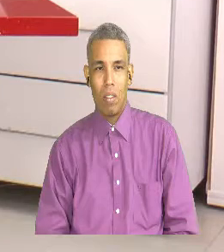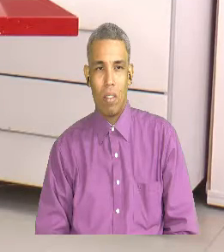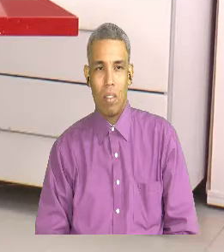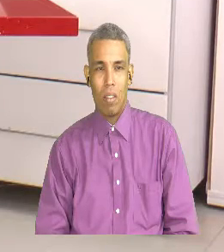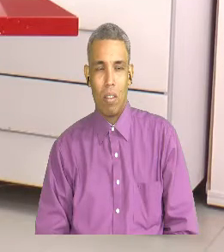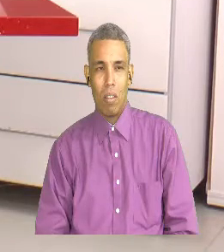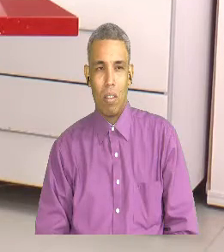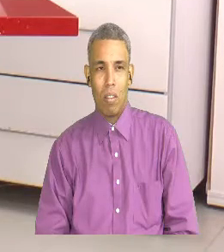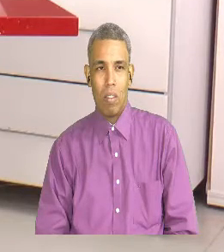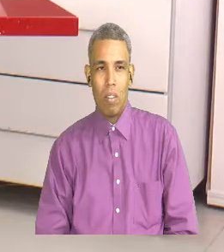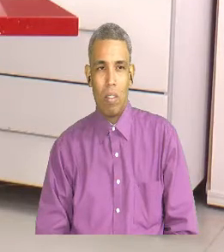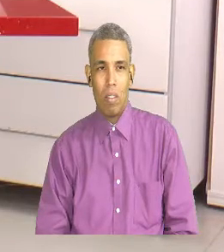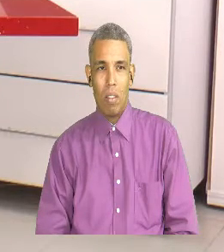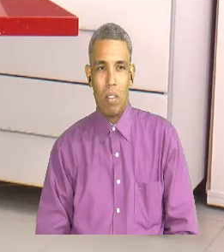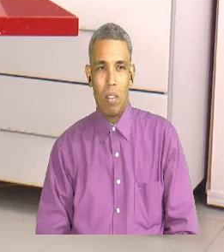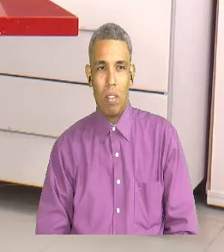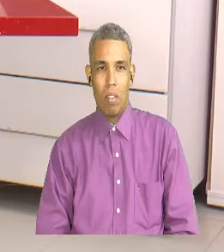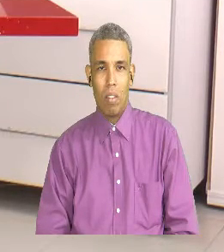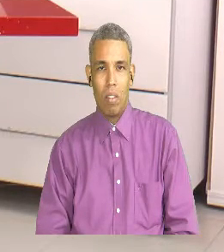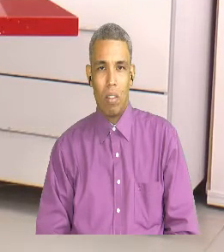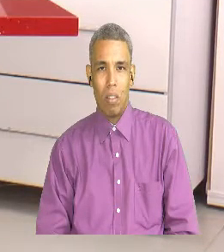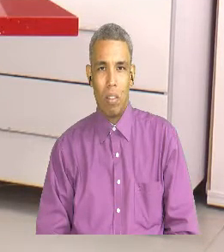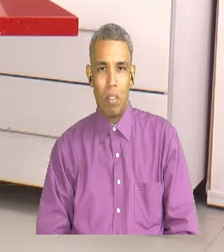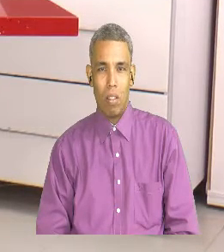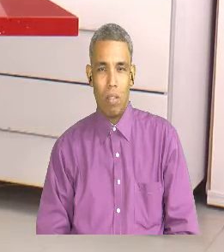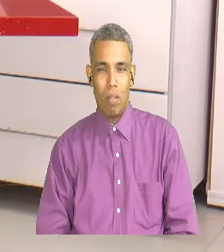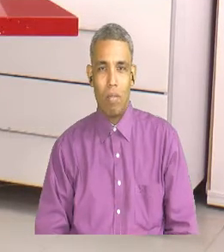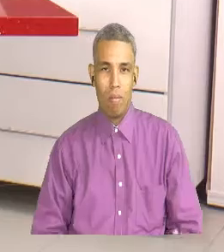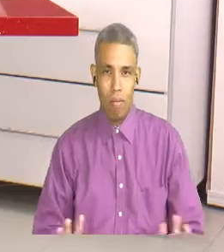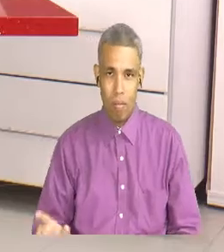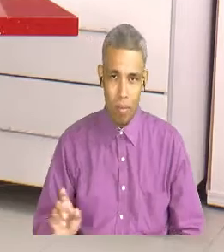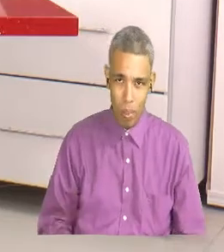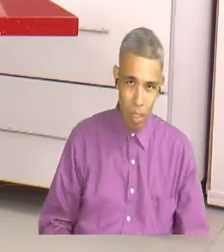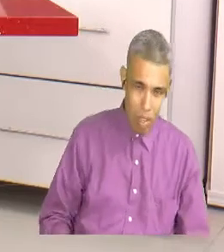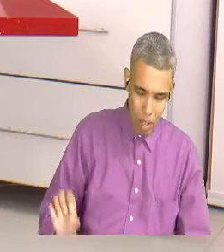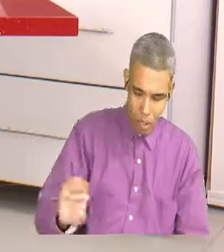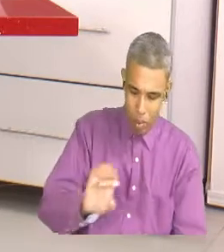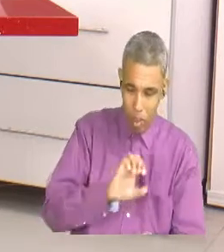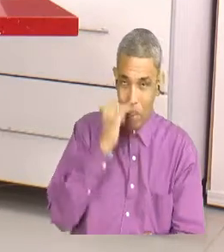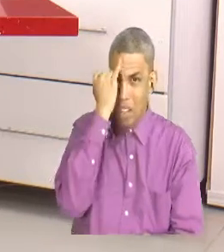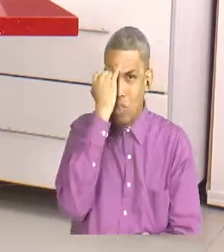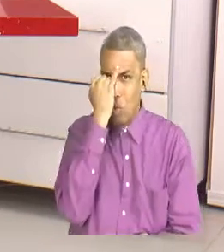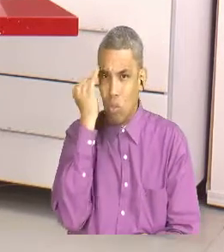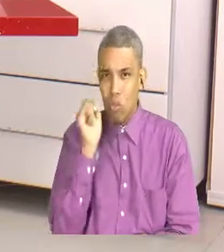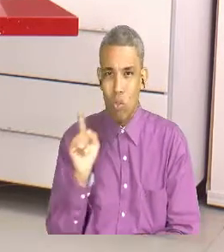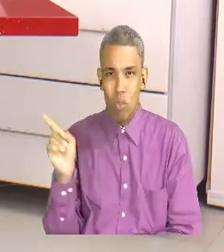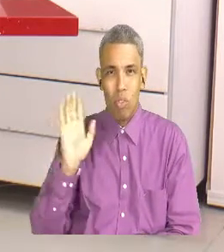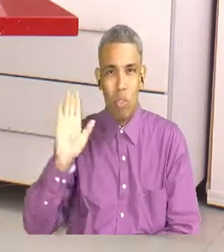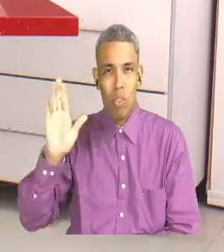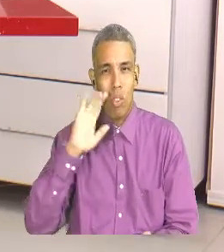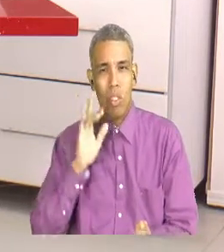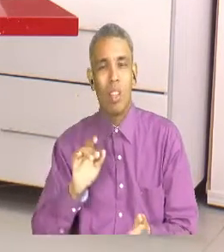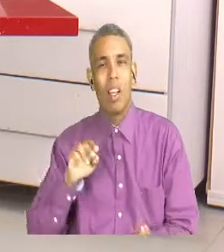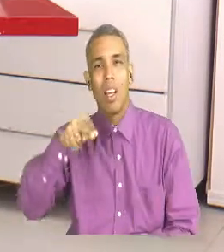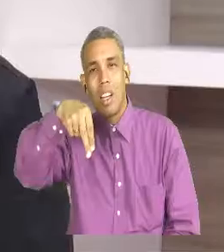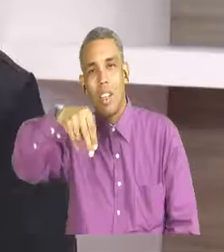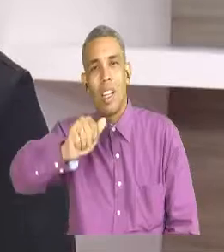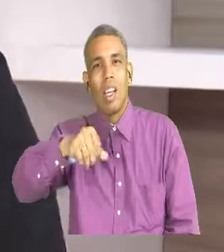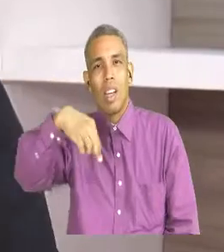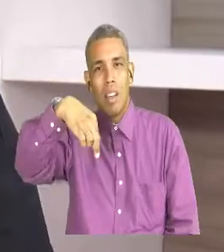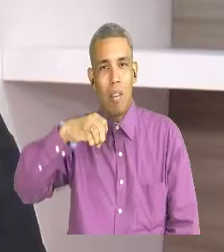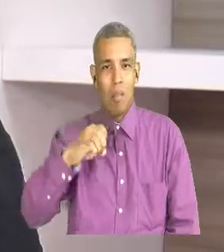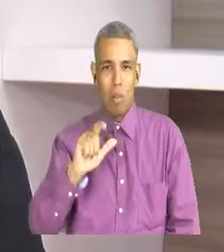ya adiciono la salsa napolitana a la base. Recuerden que es una salsa a base de tomate licuado, con pasta de tomate, salsa